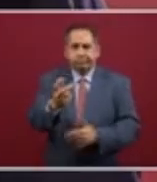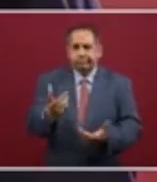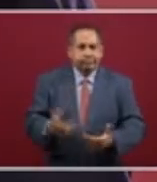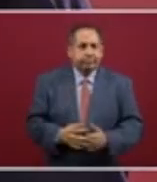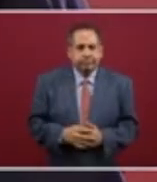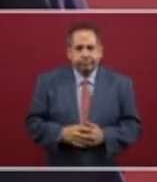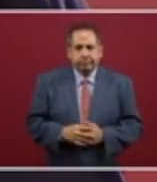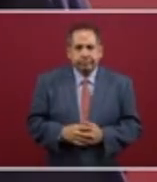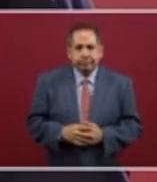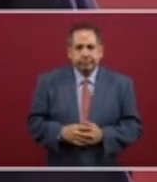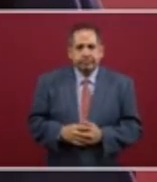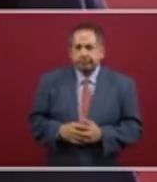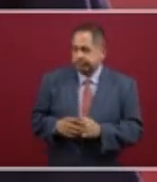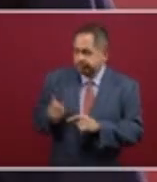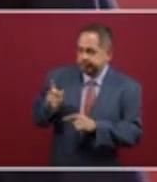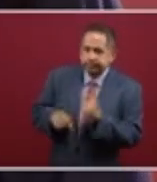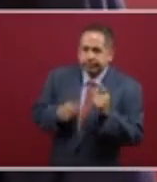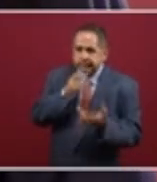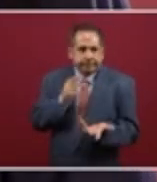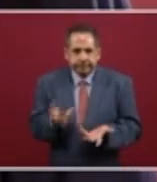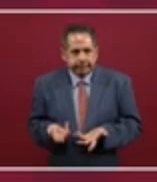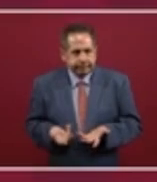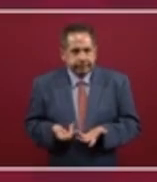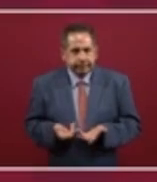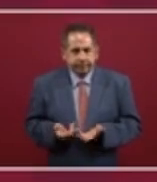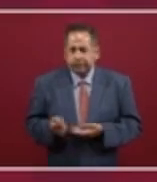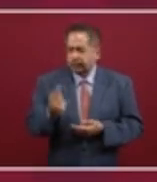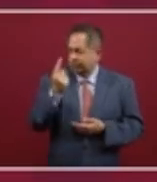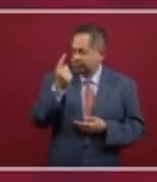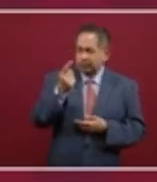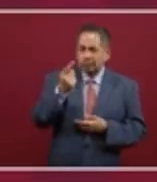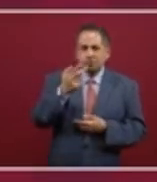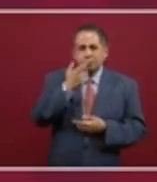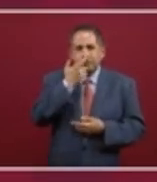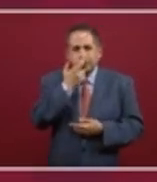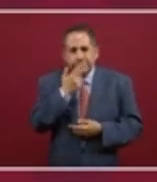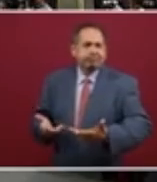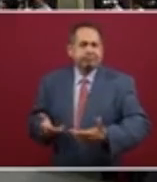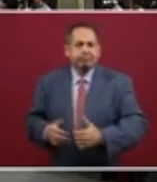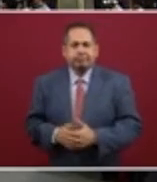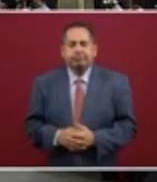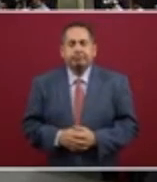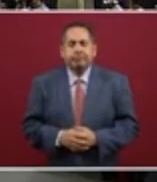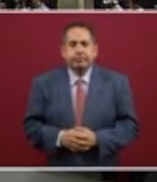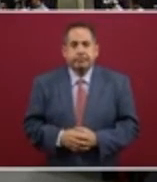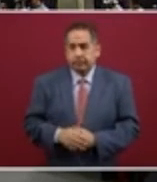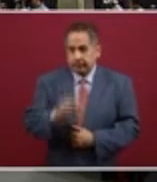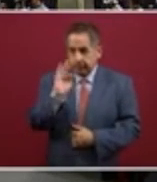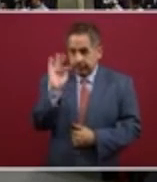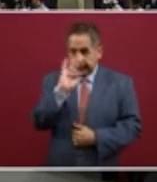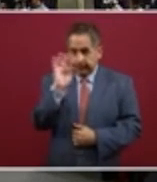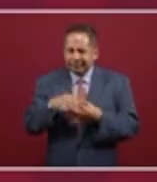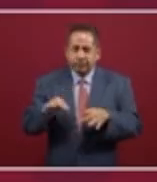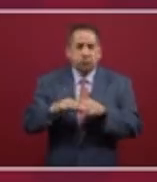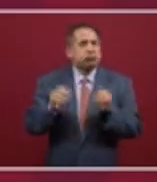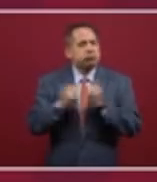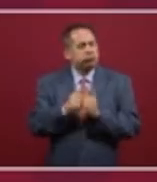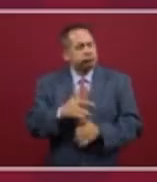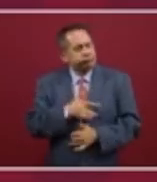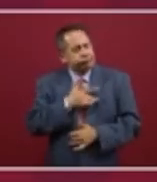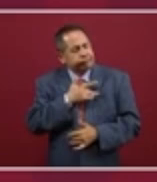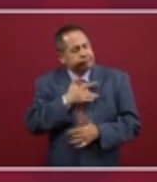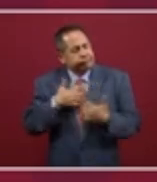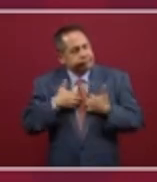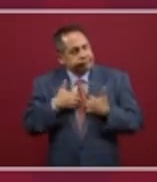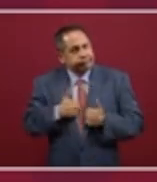el fenómeno migratorio al anunciar la integración de una comisión especial para atender el tema migratorio y dar cumplimiento